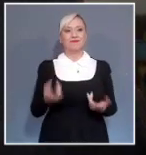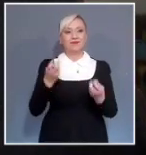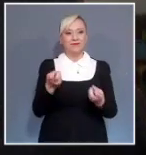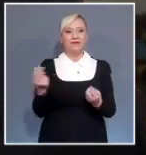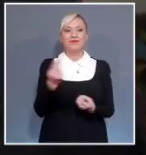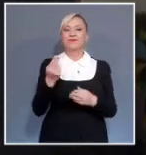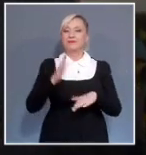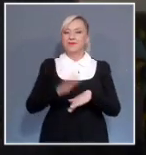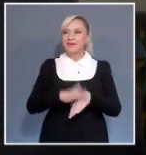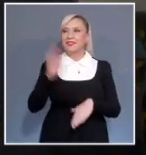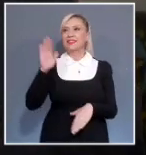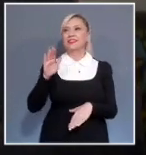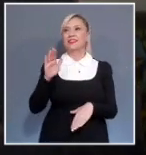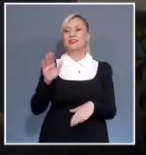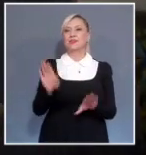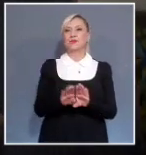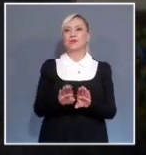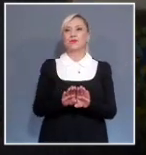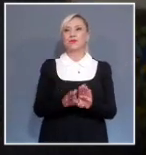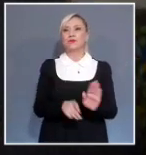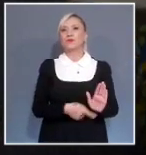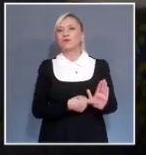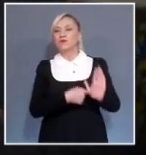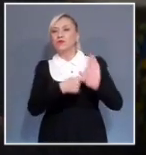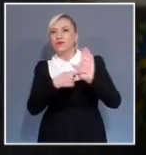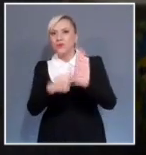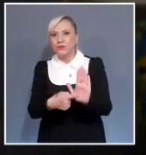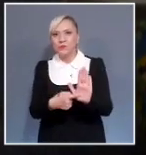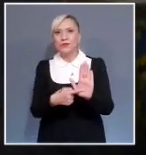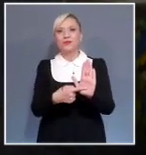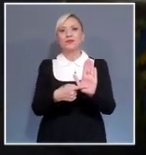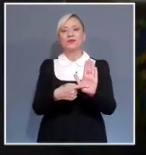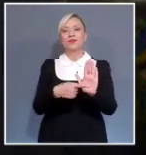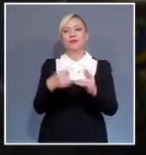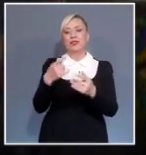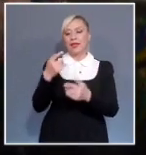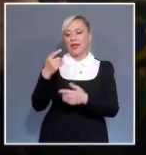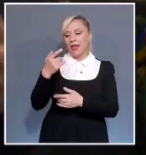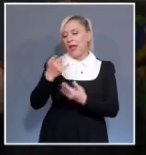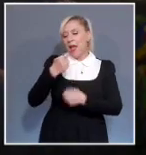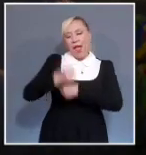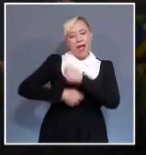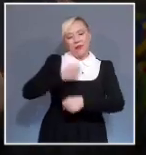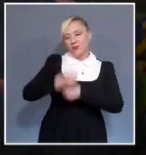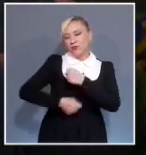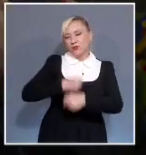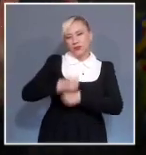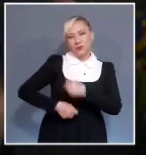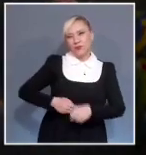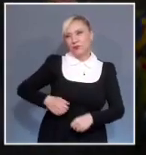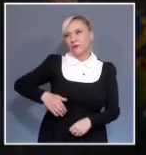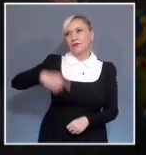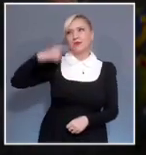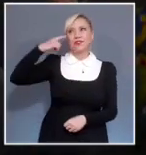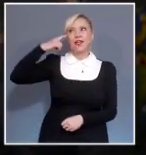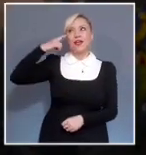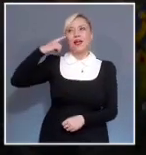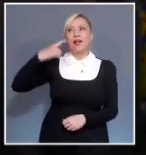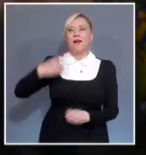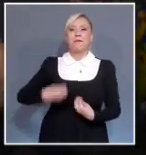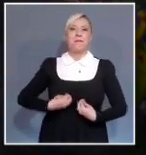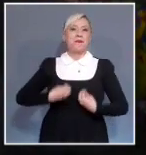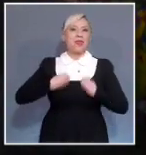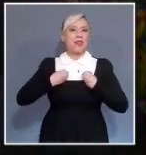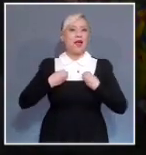traducir aquello que han cultivado toda su vida, ya sea la música o en mi caso, por ejemplo, la antropología